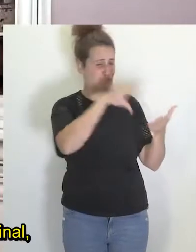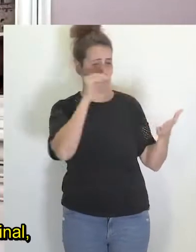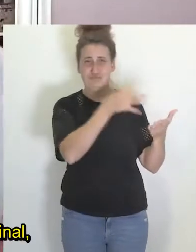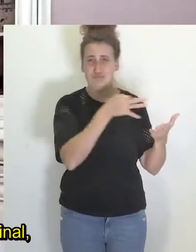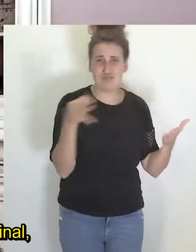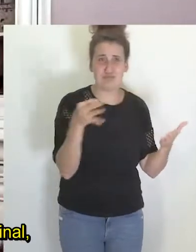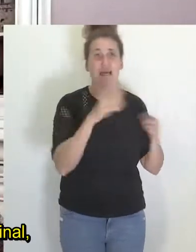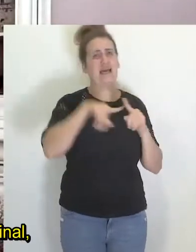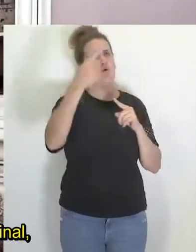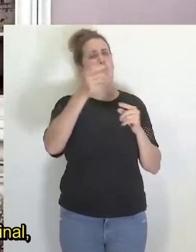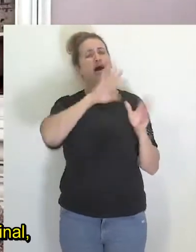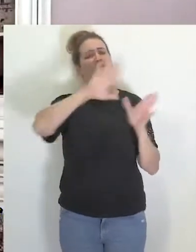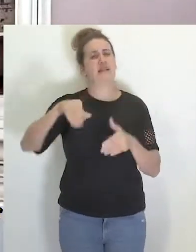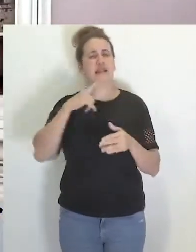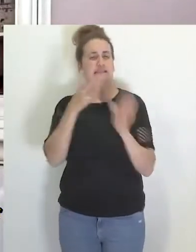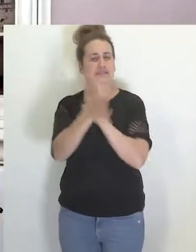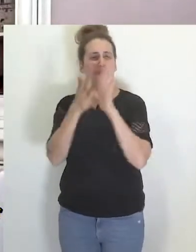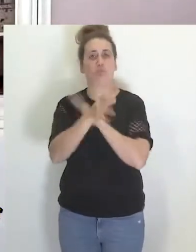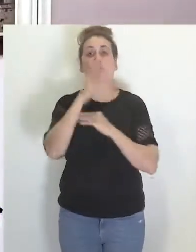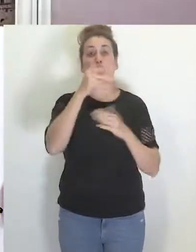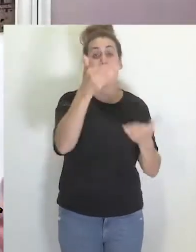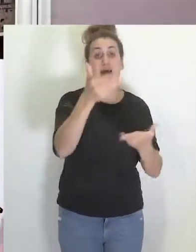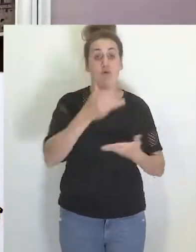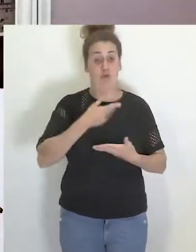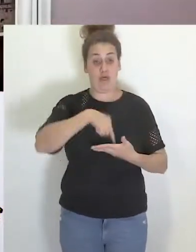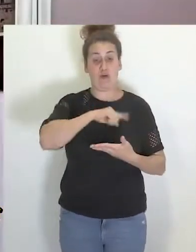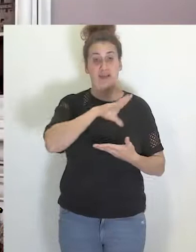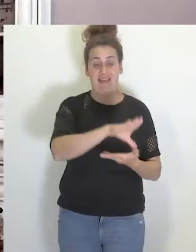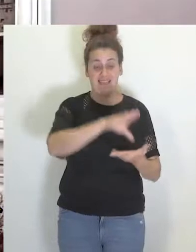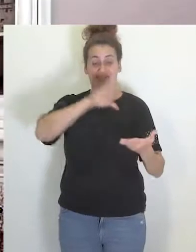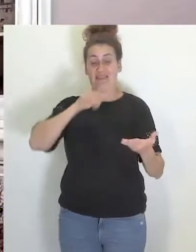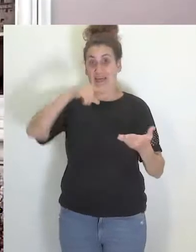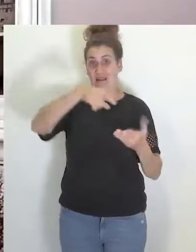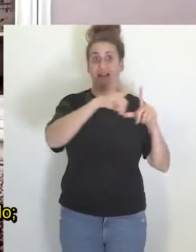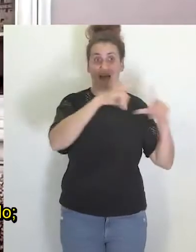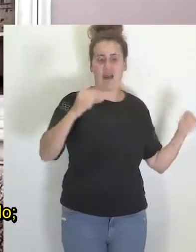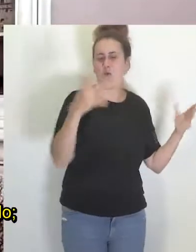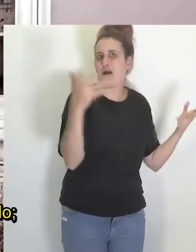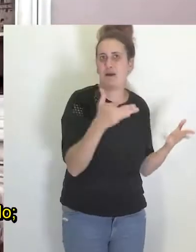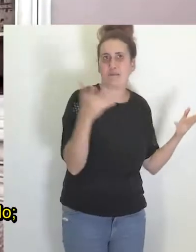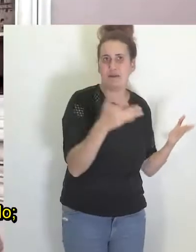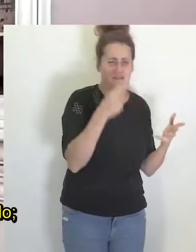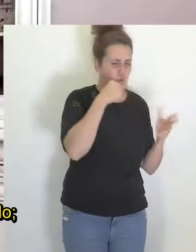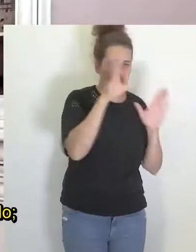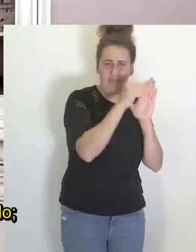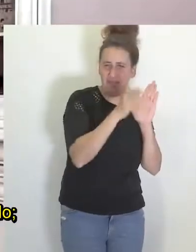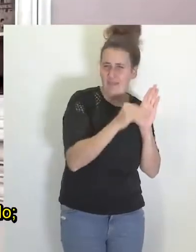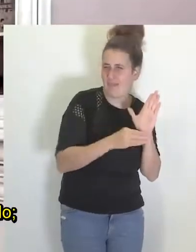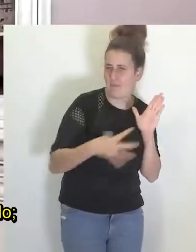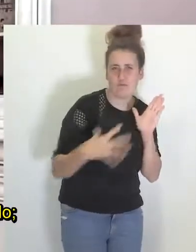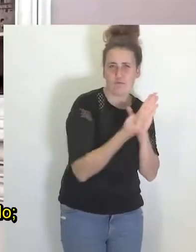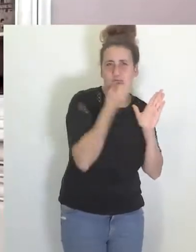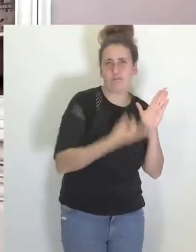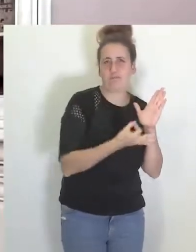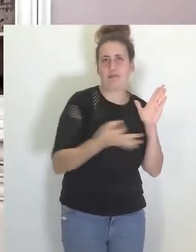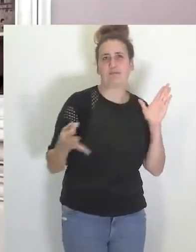que luego mencionaremos al final, porque ayudan a entender lo que está sucediendo y está muy bien recogido todo. A